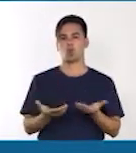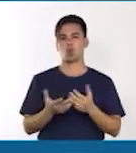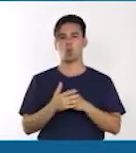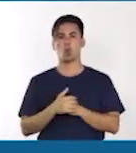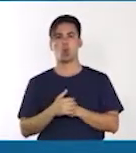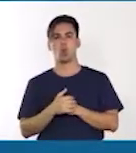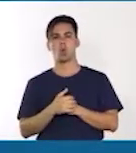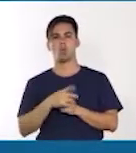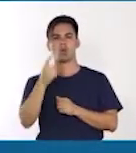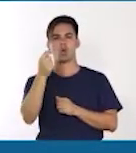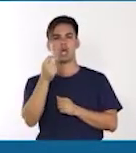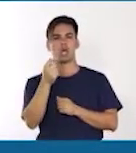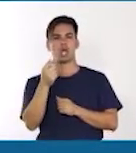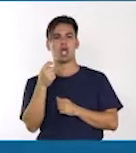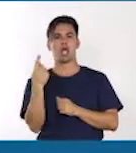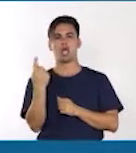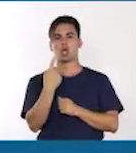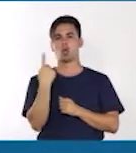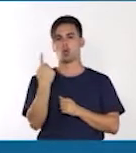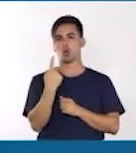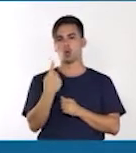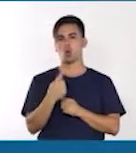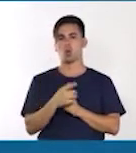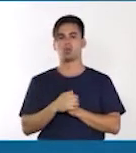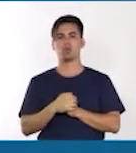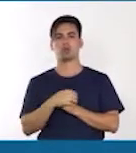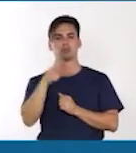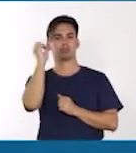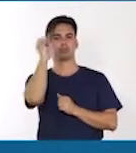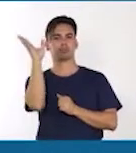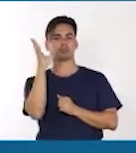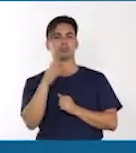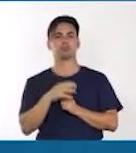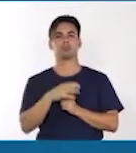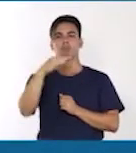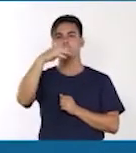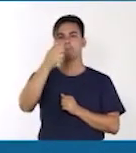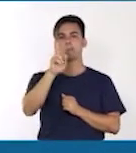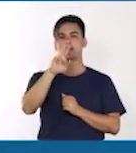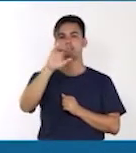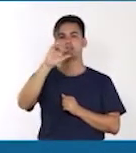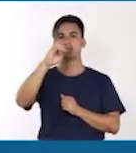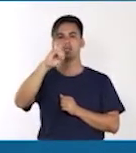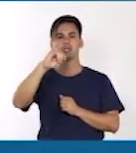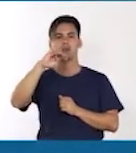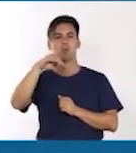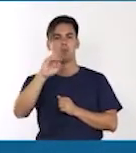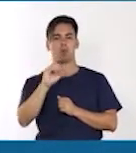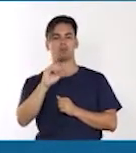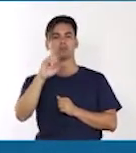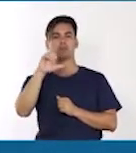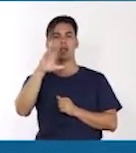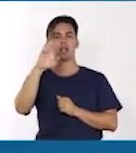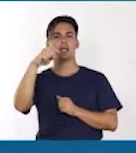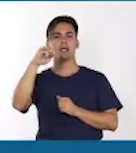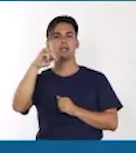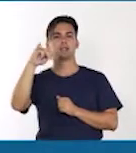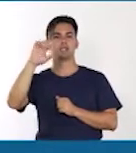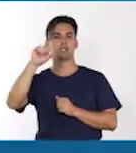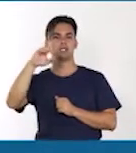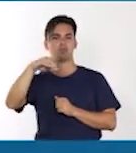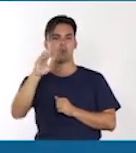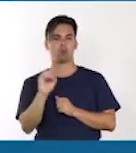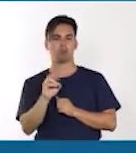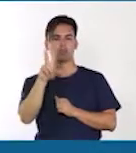científicos naturales y las fuentes teóricas del surgimiento del marxismo-leninismo y el marxismo-leninismo como una nueva etapa del desarrollo de la